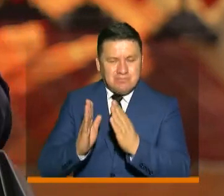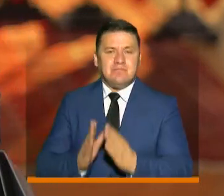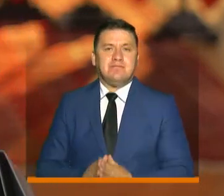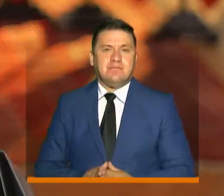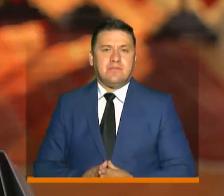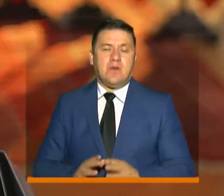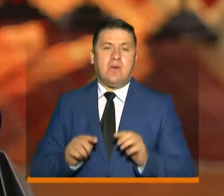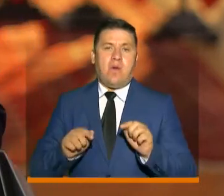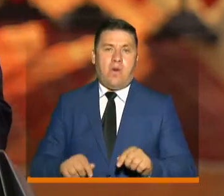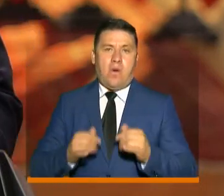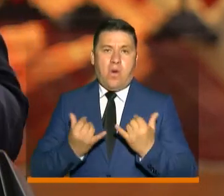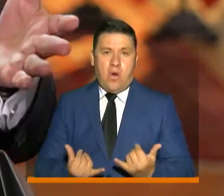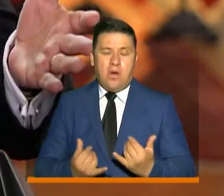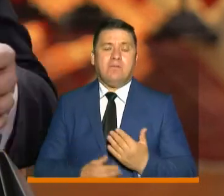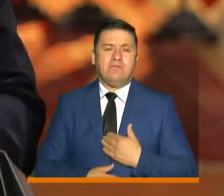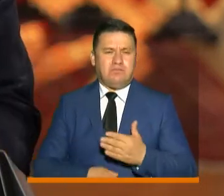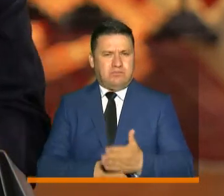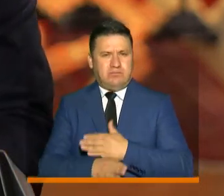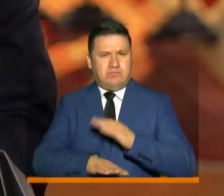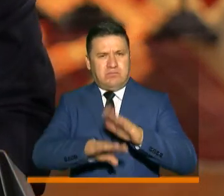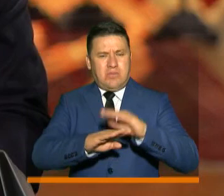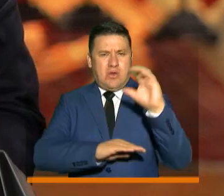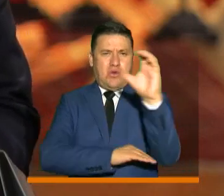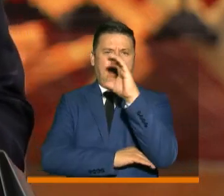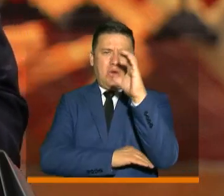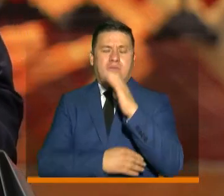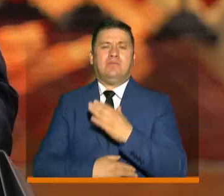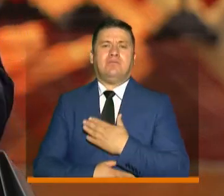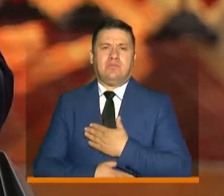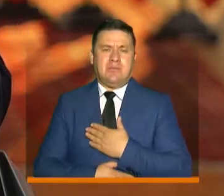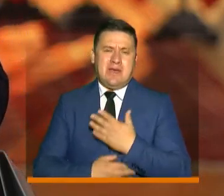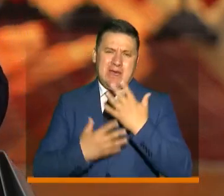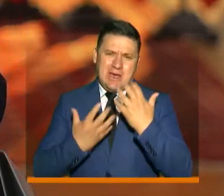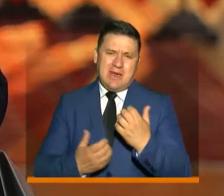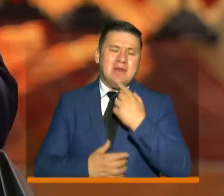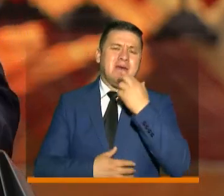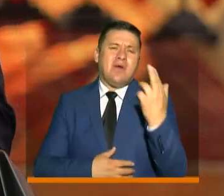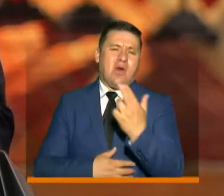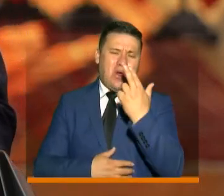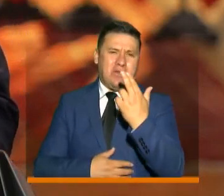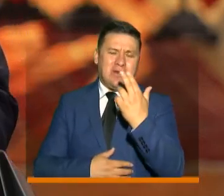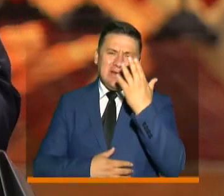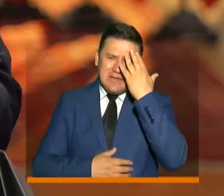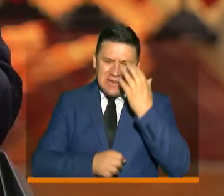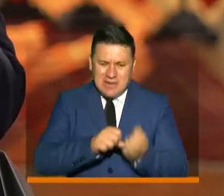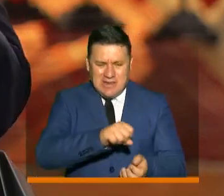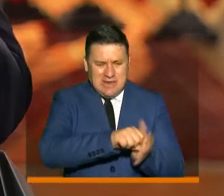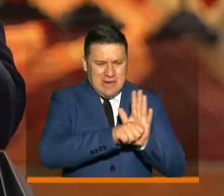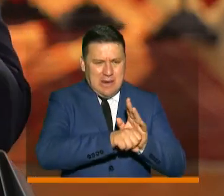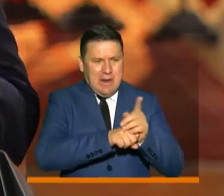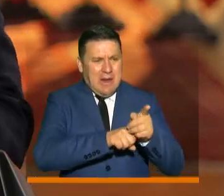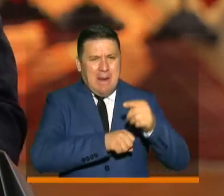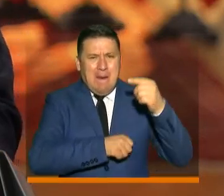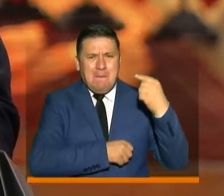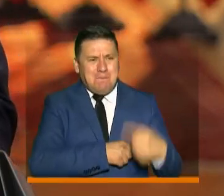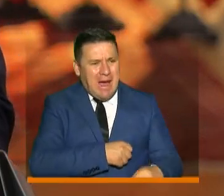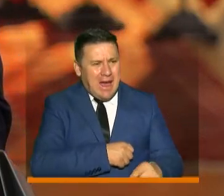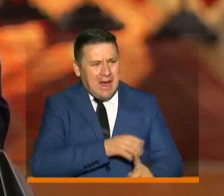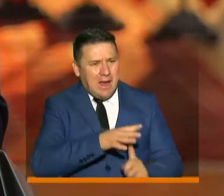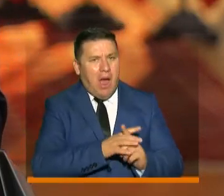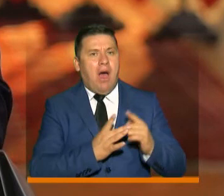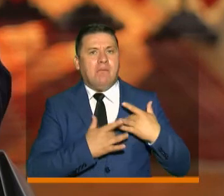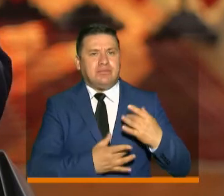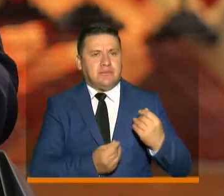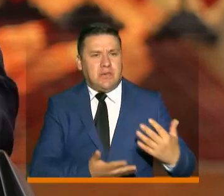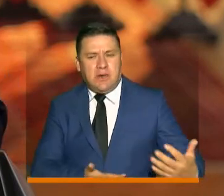por eso hoy ante el pueblo colombiano quiero reiterar que en medio de la pandemia nació ingreso solidario